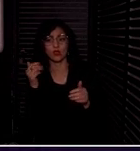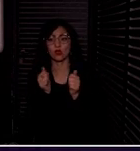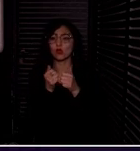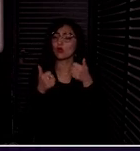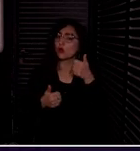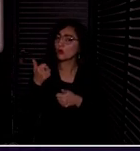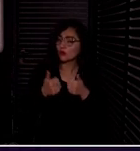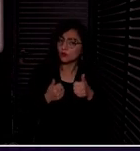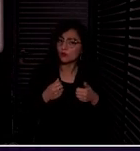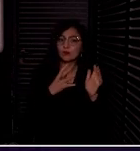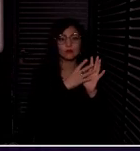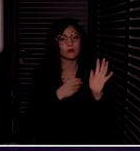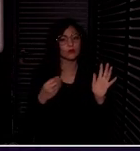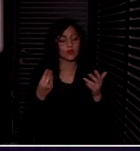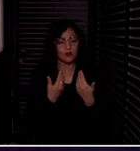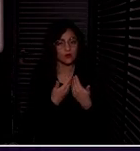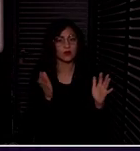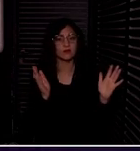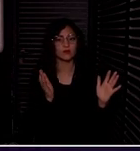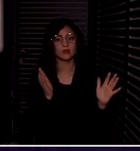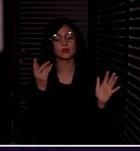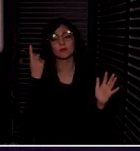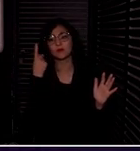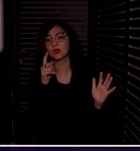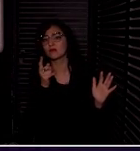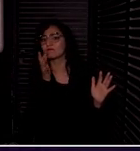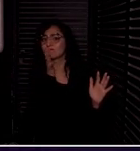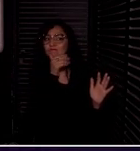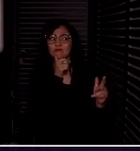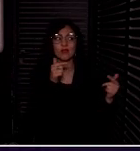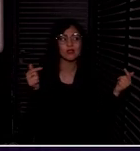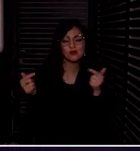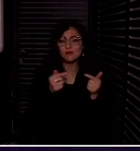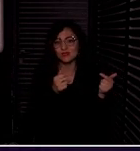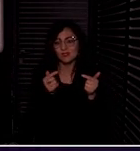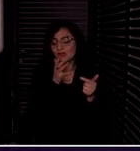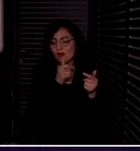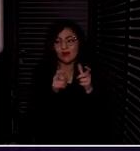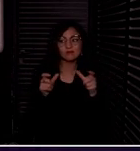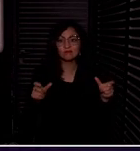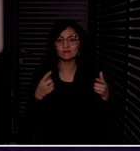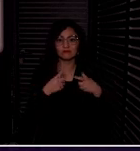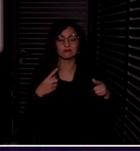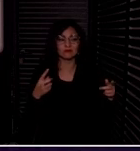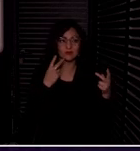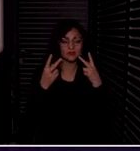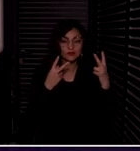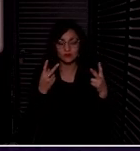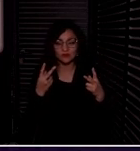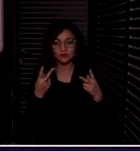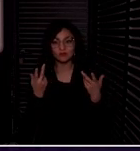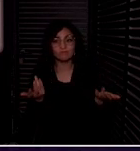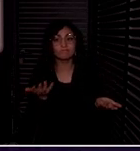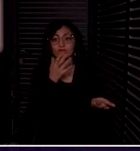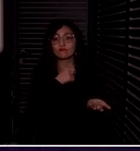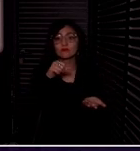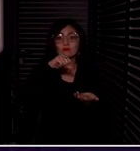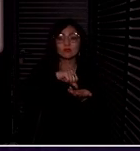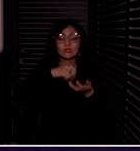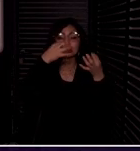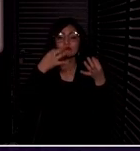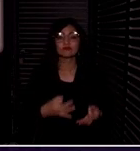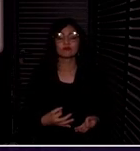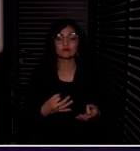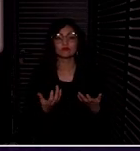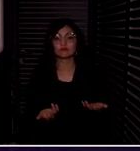el modelo liberal ni hay pluralismo ni hay competencia, así de simple. Hay desnacionalización,